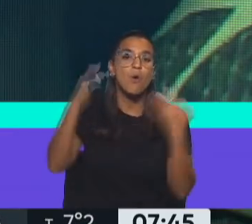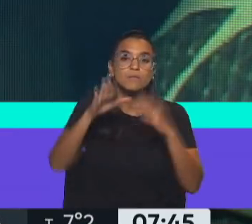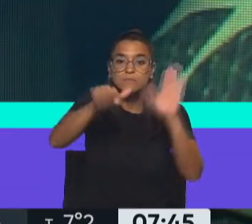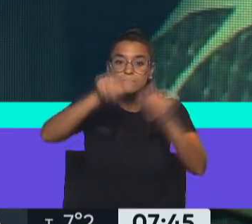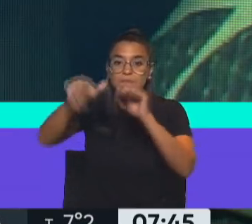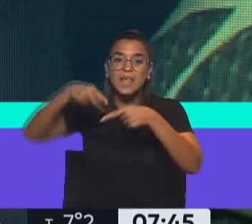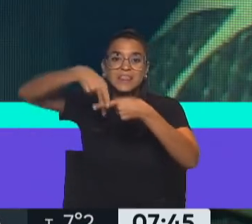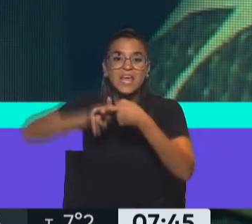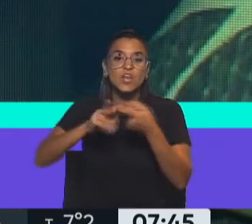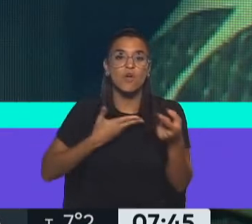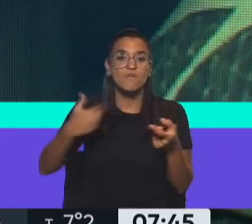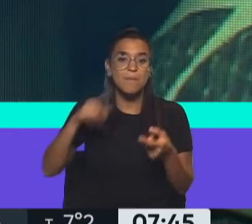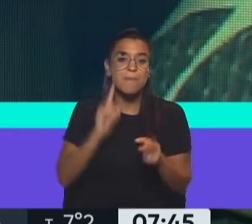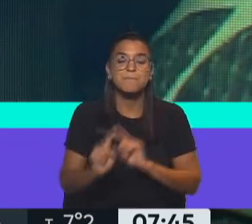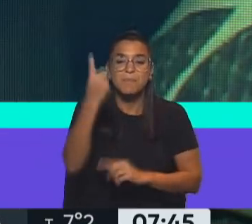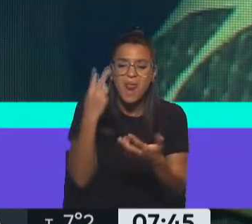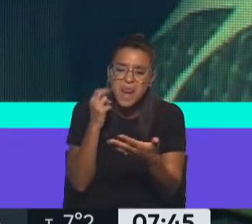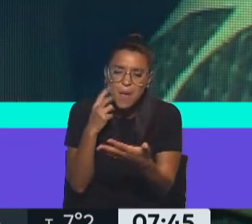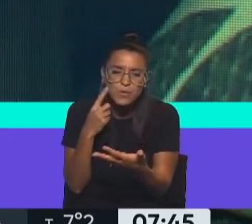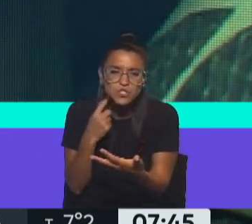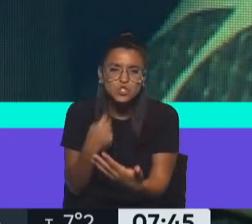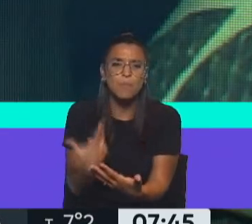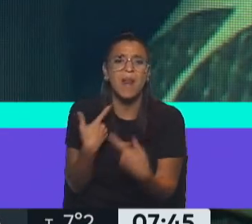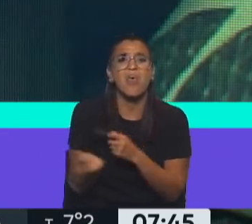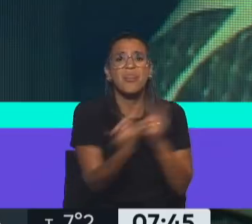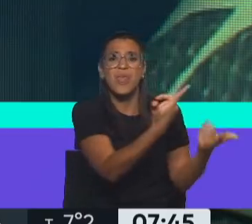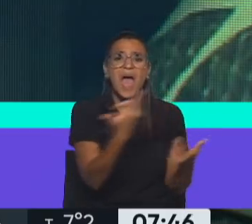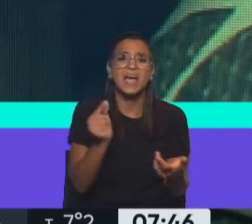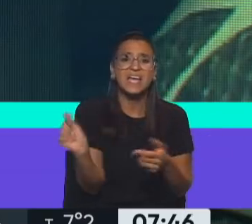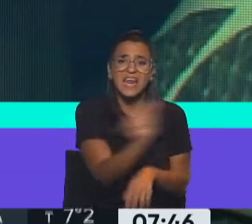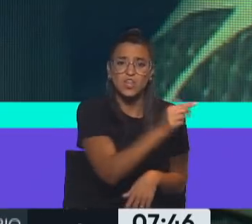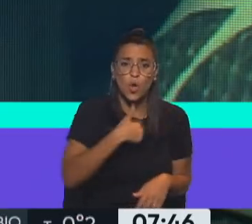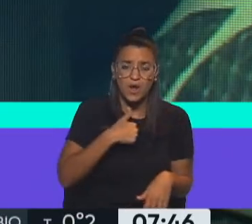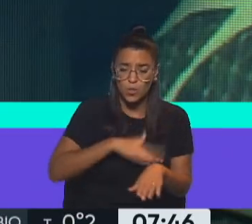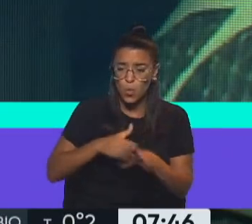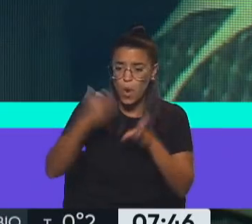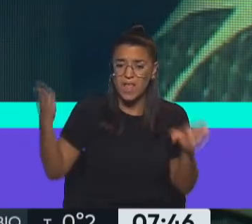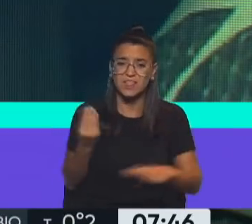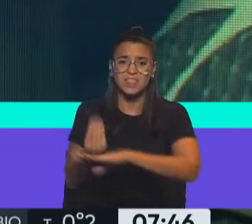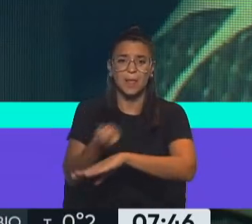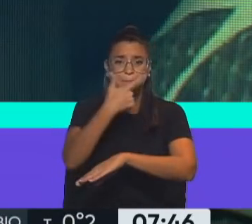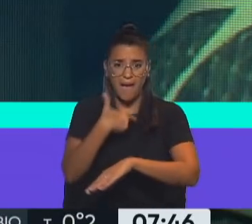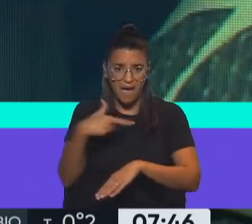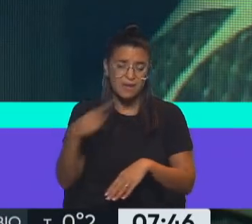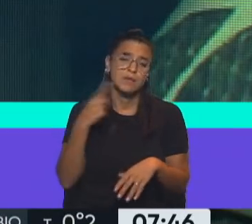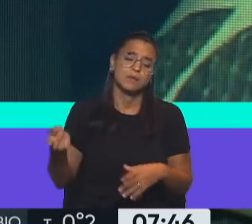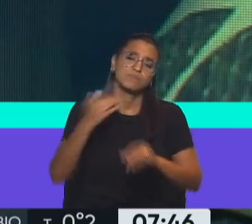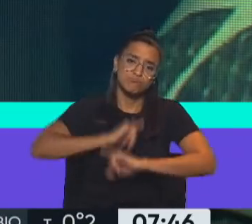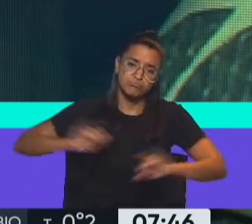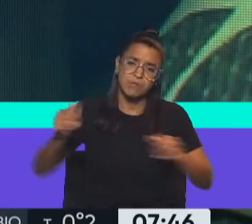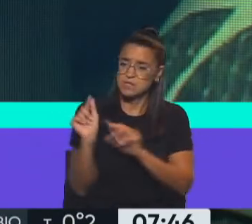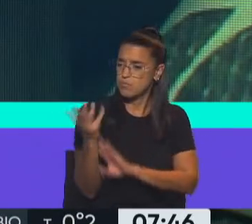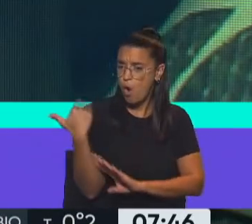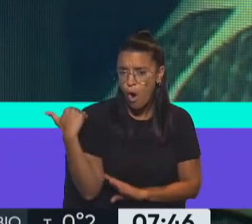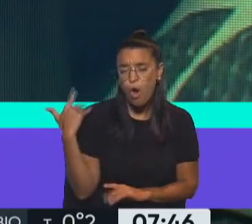los técnicos del fondo que hicieron la primera revisión para otorgarle el crédito a la Argentina durante la gestión macrista. Esto trascendió durante las